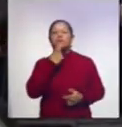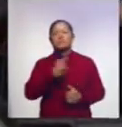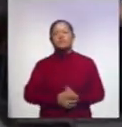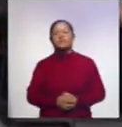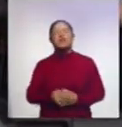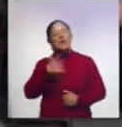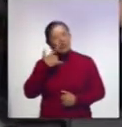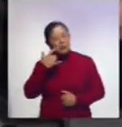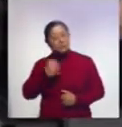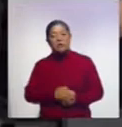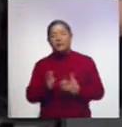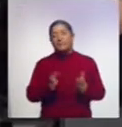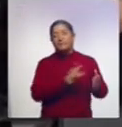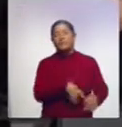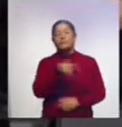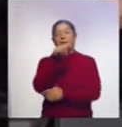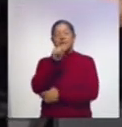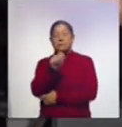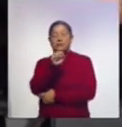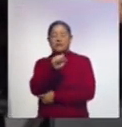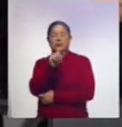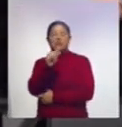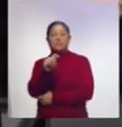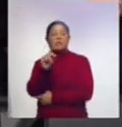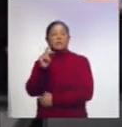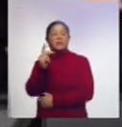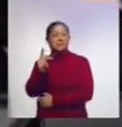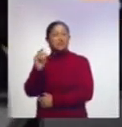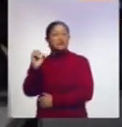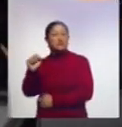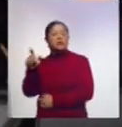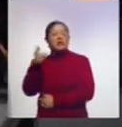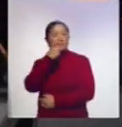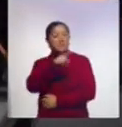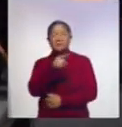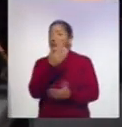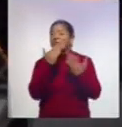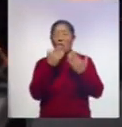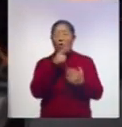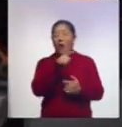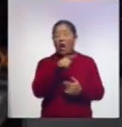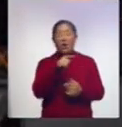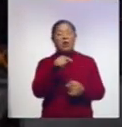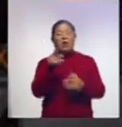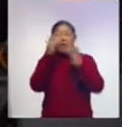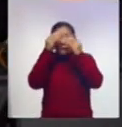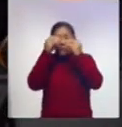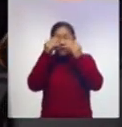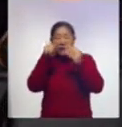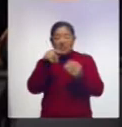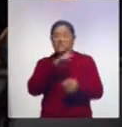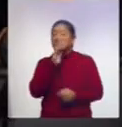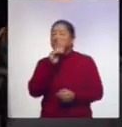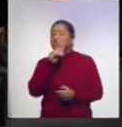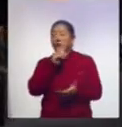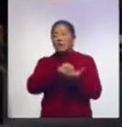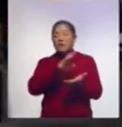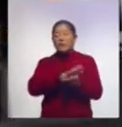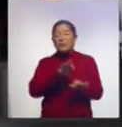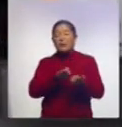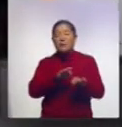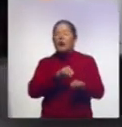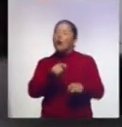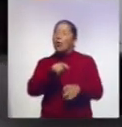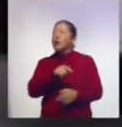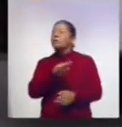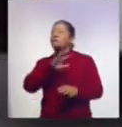La Secretaría del Trabajo acompañará a quienes no logren colocarse en los centros de trabajo donde se capacitaron en el marco del programa Jóvenes Construyendo el Futuro